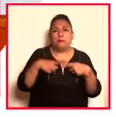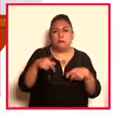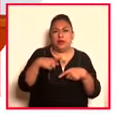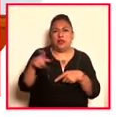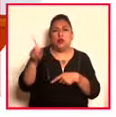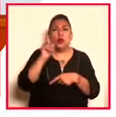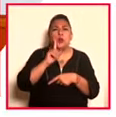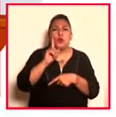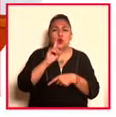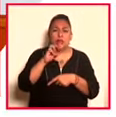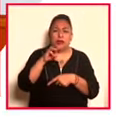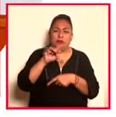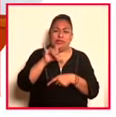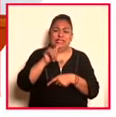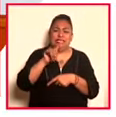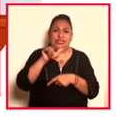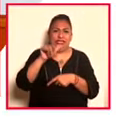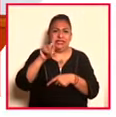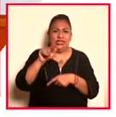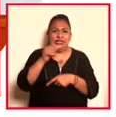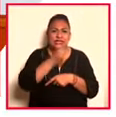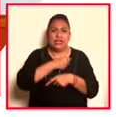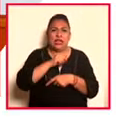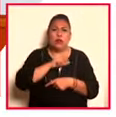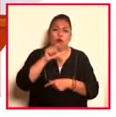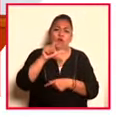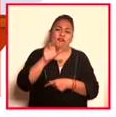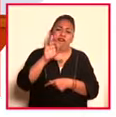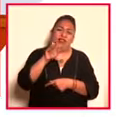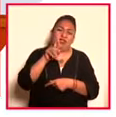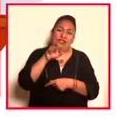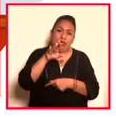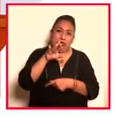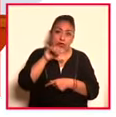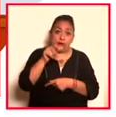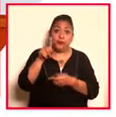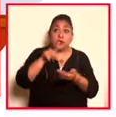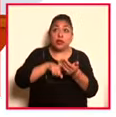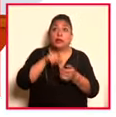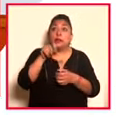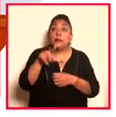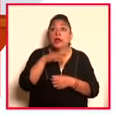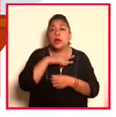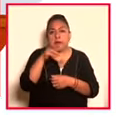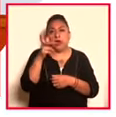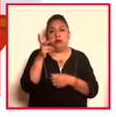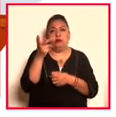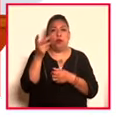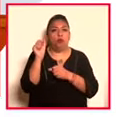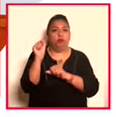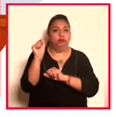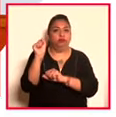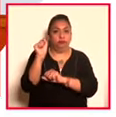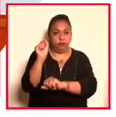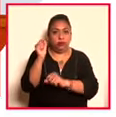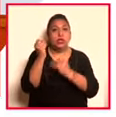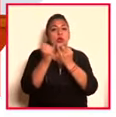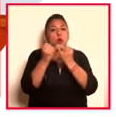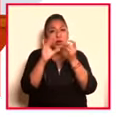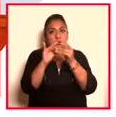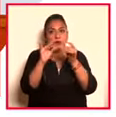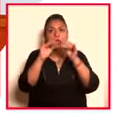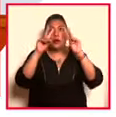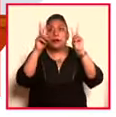ministra de Salud, la Federica Monseni, y detrás de ella había también este movimiento. Y también se hablaba de temas